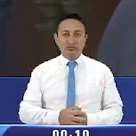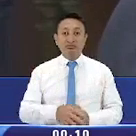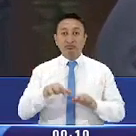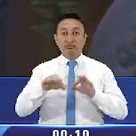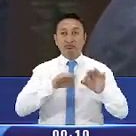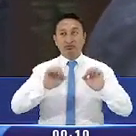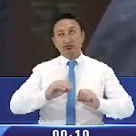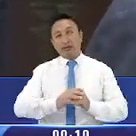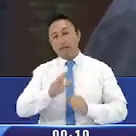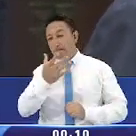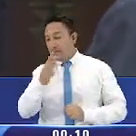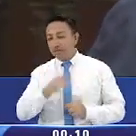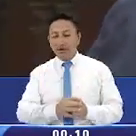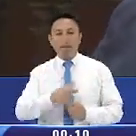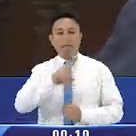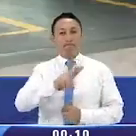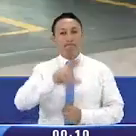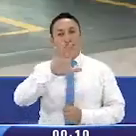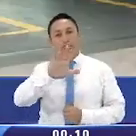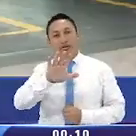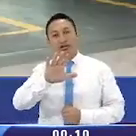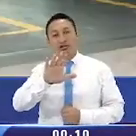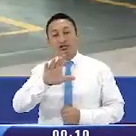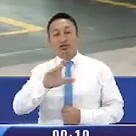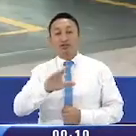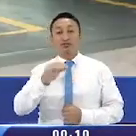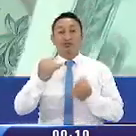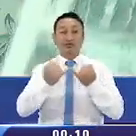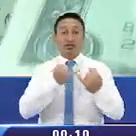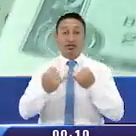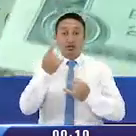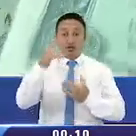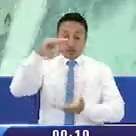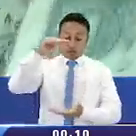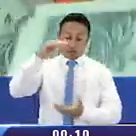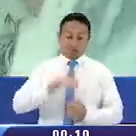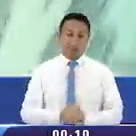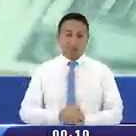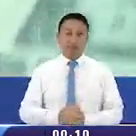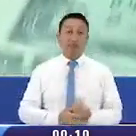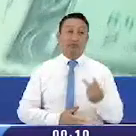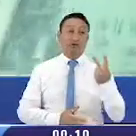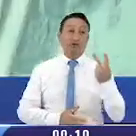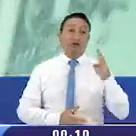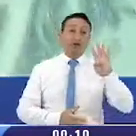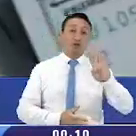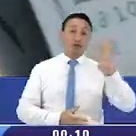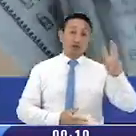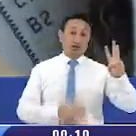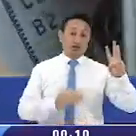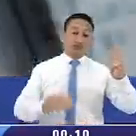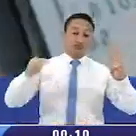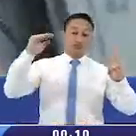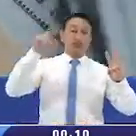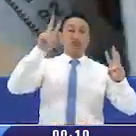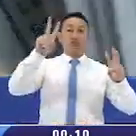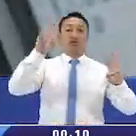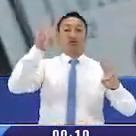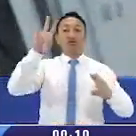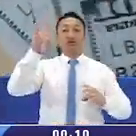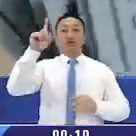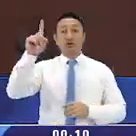sería aproximadamente de 25 centavos por galón de gasolina extra pasando de 22.46 a